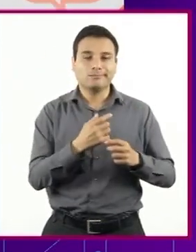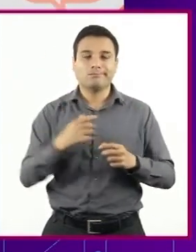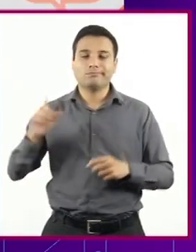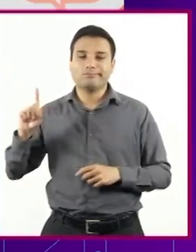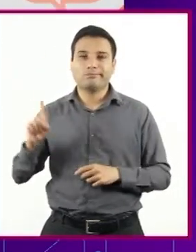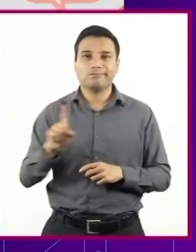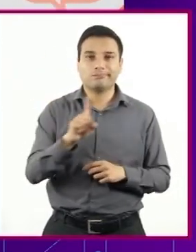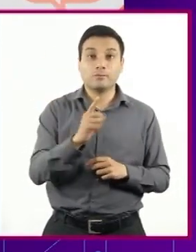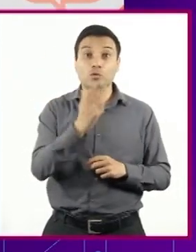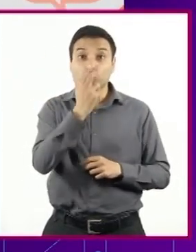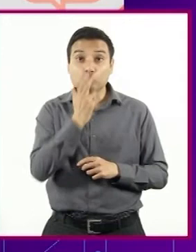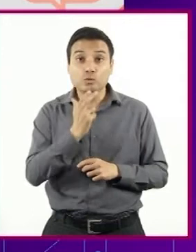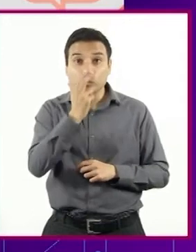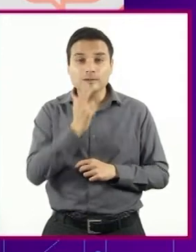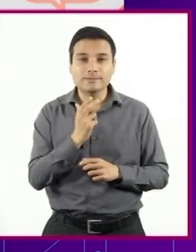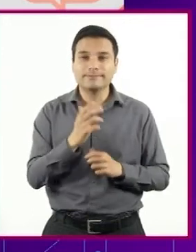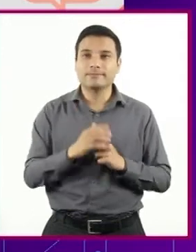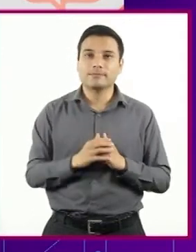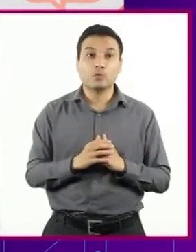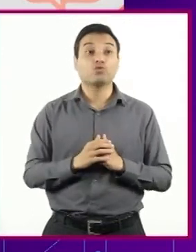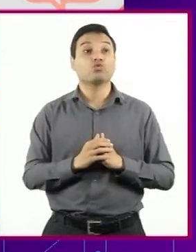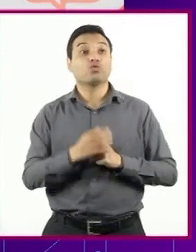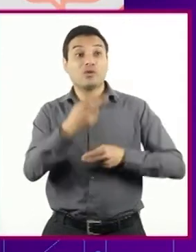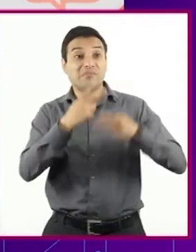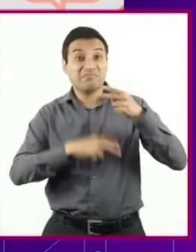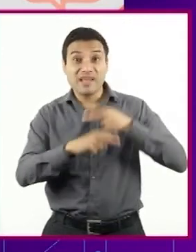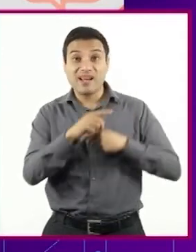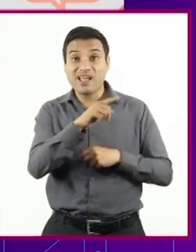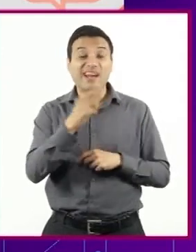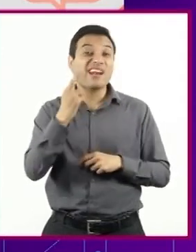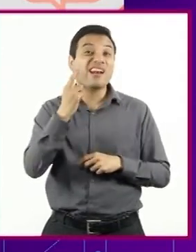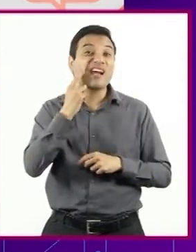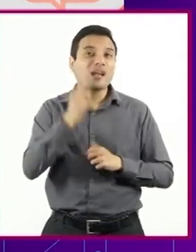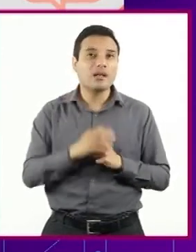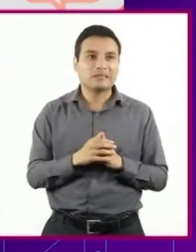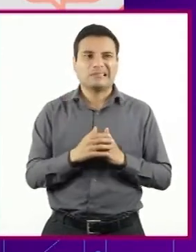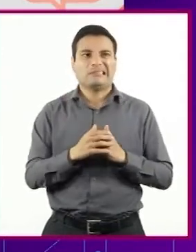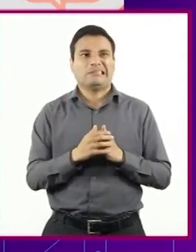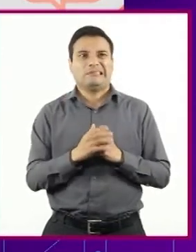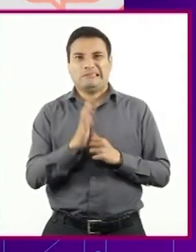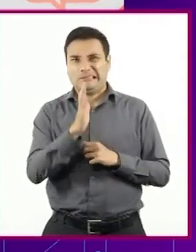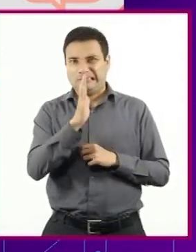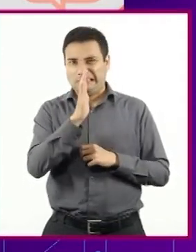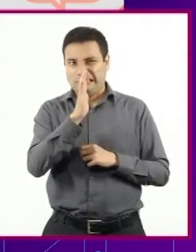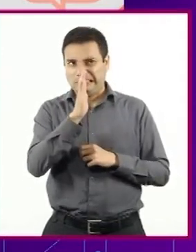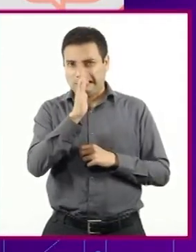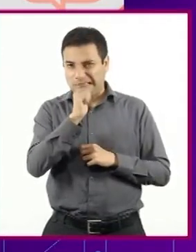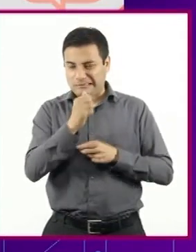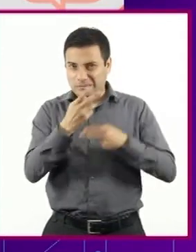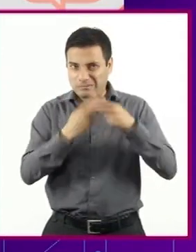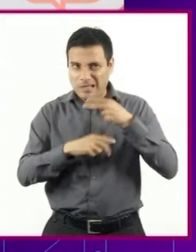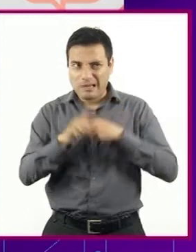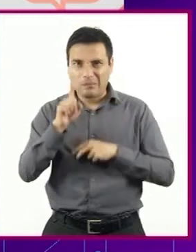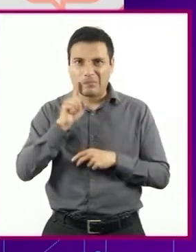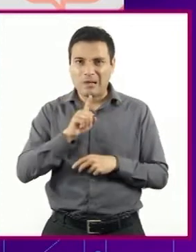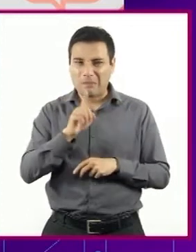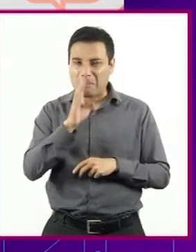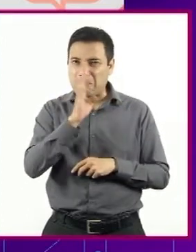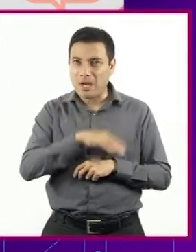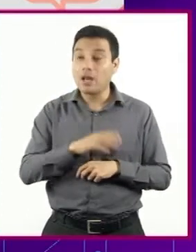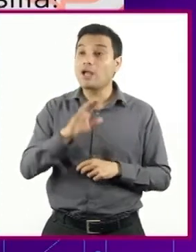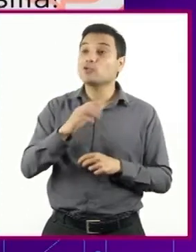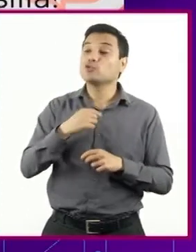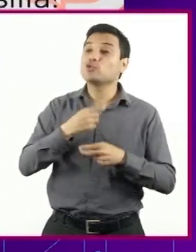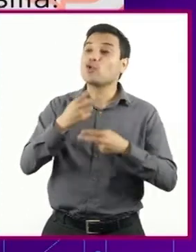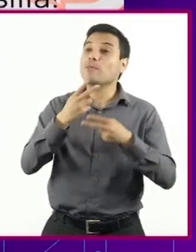acerca al puesto de dulces. Uy, ahí viene doña Raquelito. Ya nos cayó el chahuistle. Buenas tardes, vengo por mi encargo.